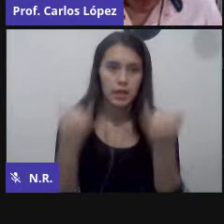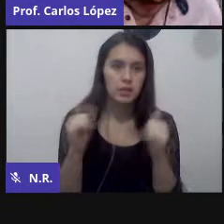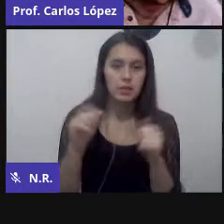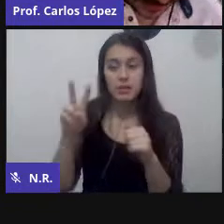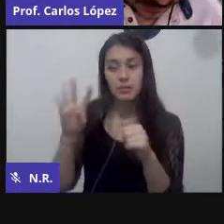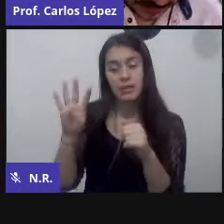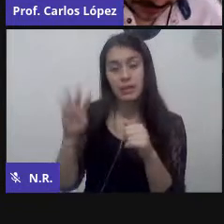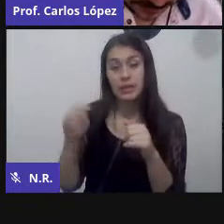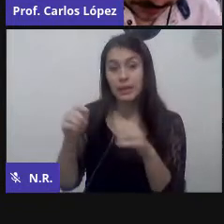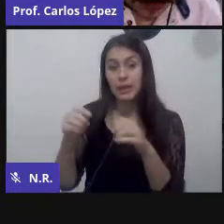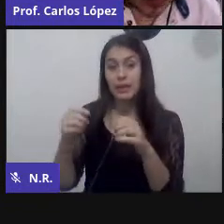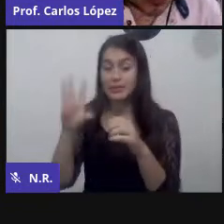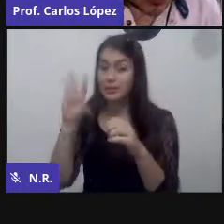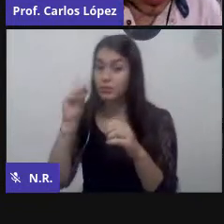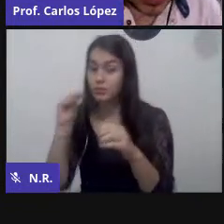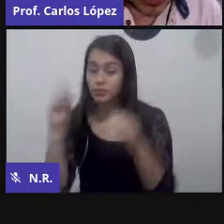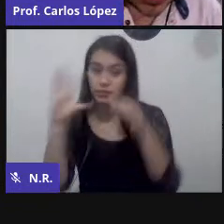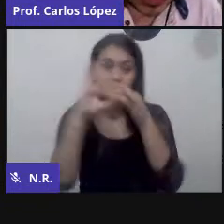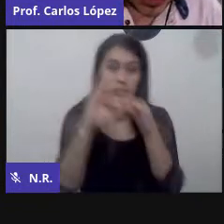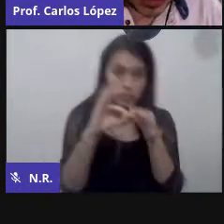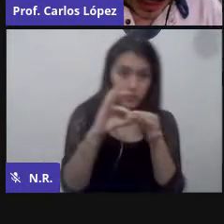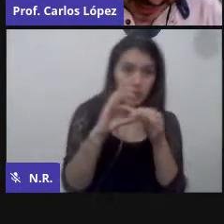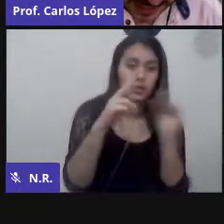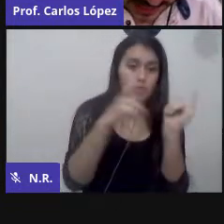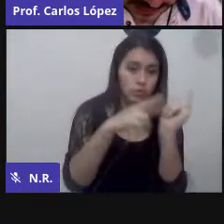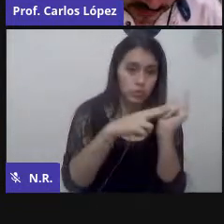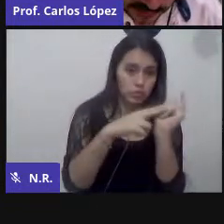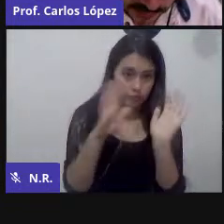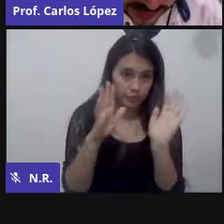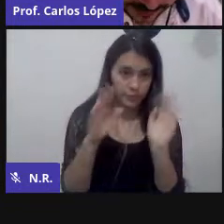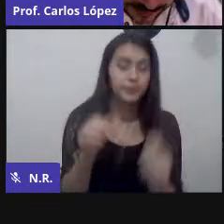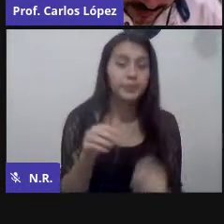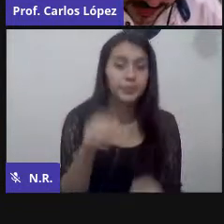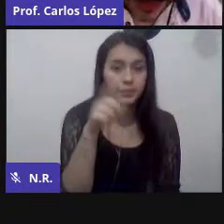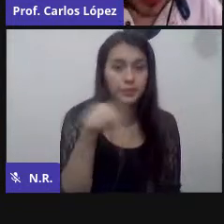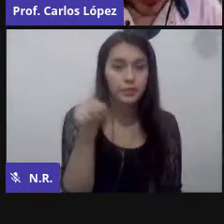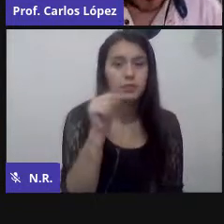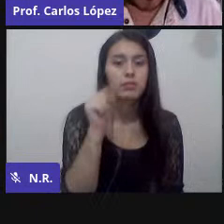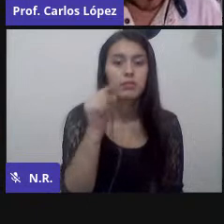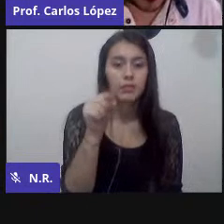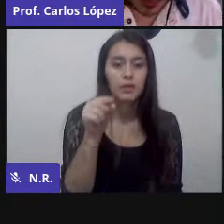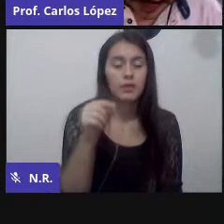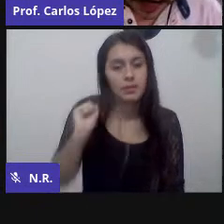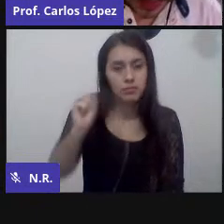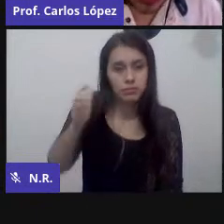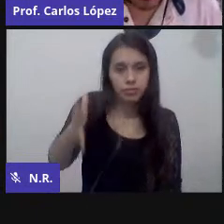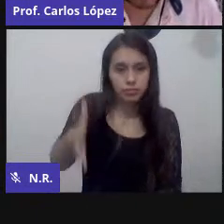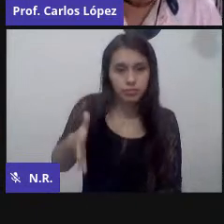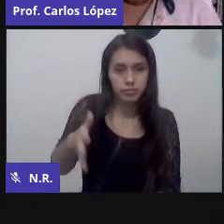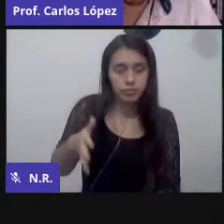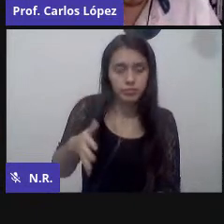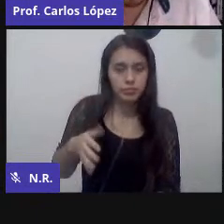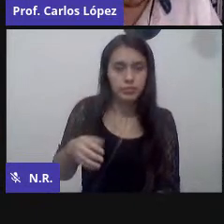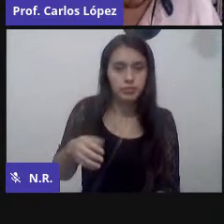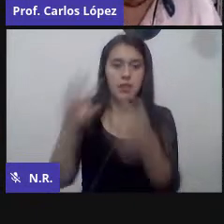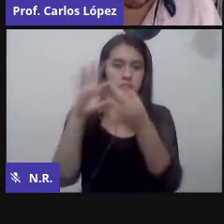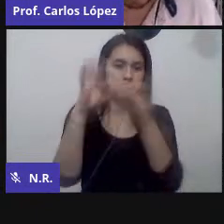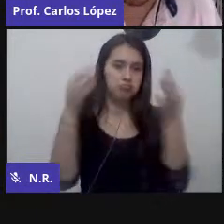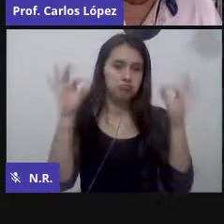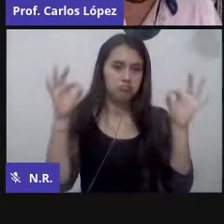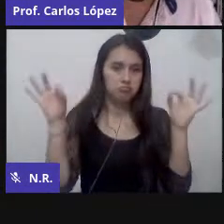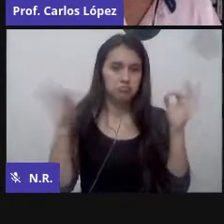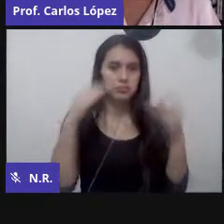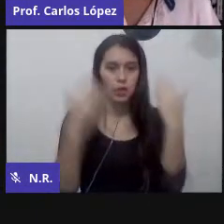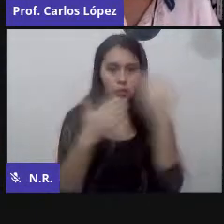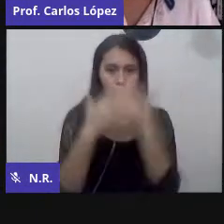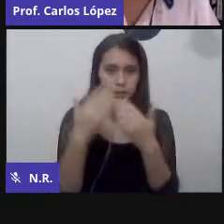por YouTube. Descripción, esta es una prueba, ¿sí? Ahora,